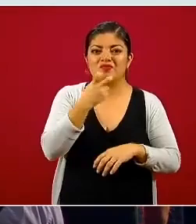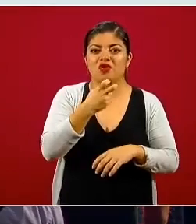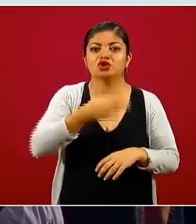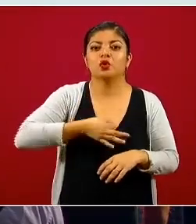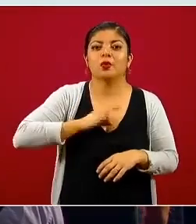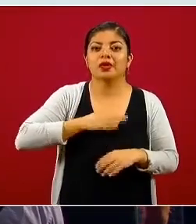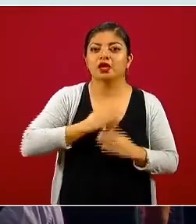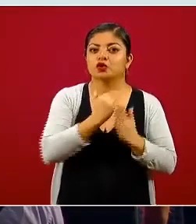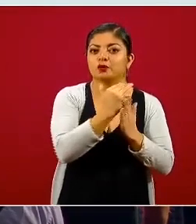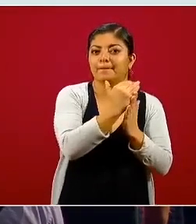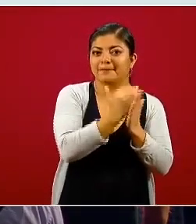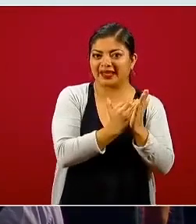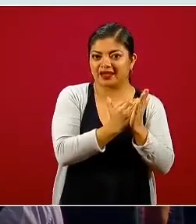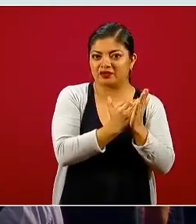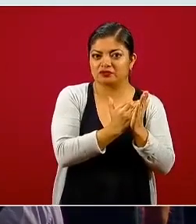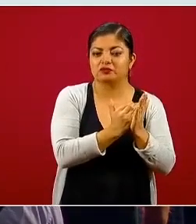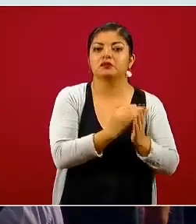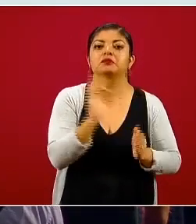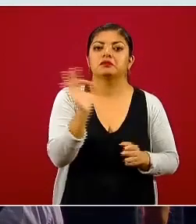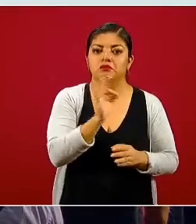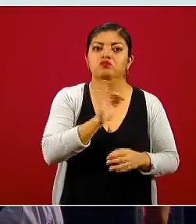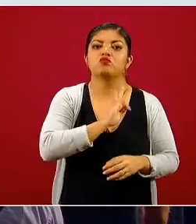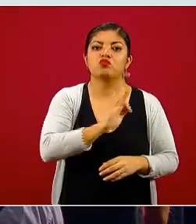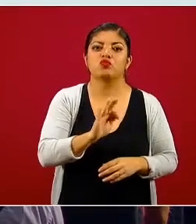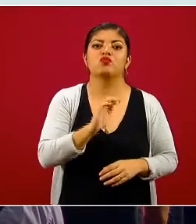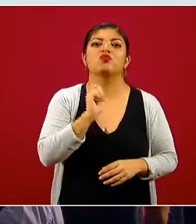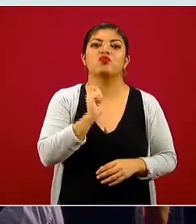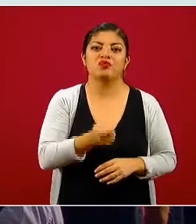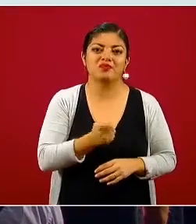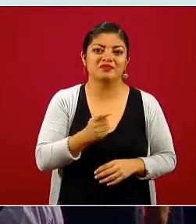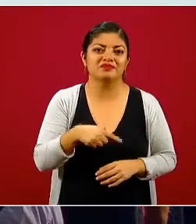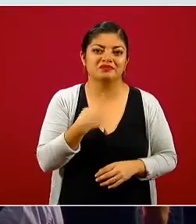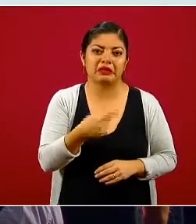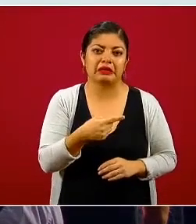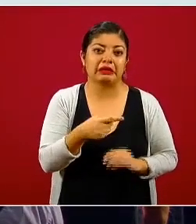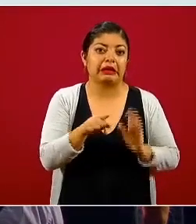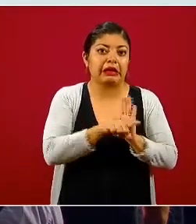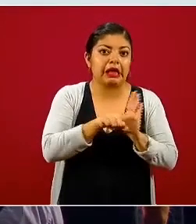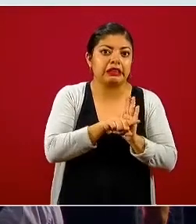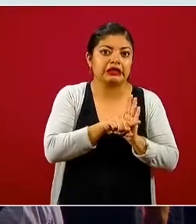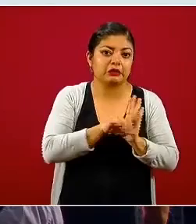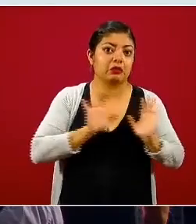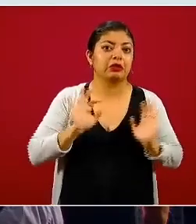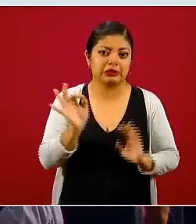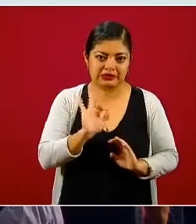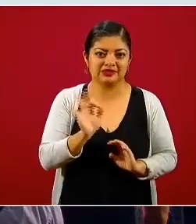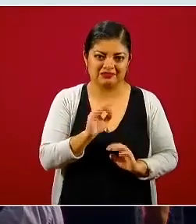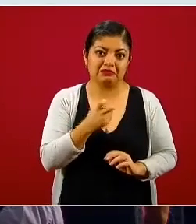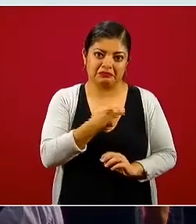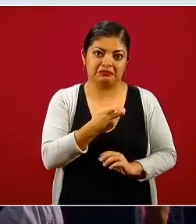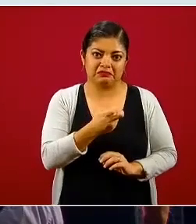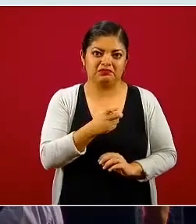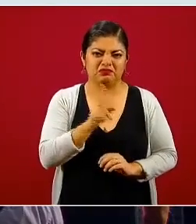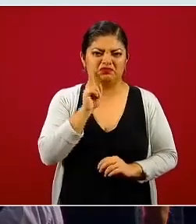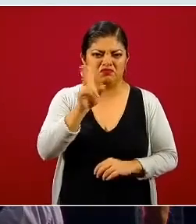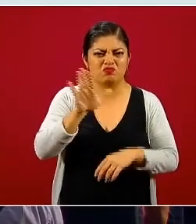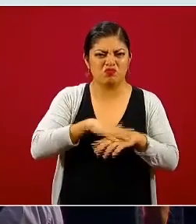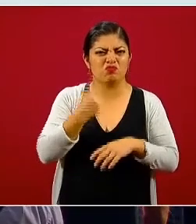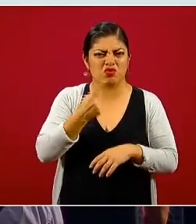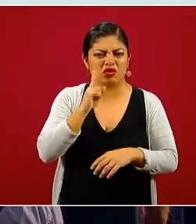viral es menor y entonces puede haber resultados menos. Eso puede en su momento explicar también por qué vemos